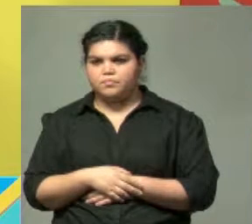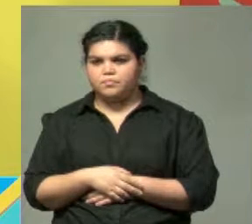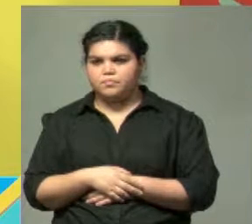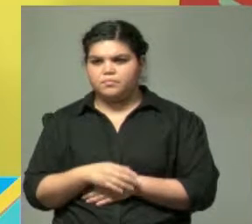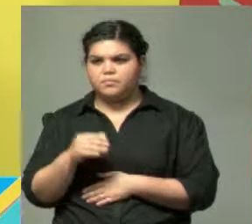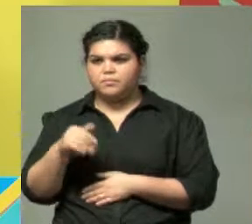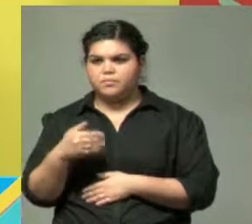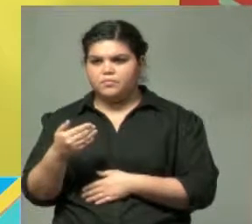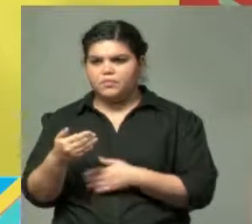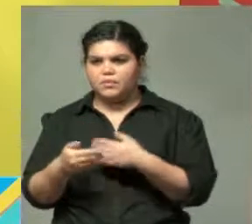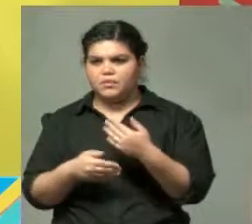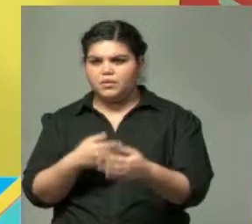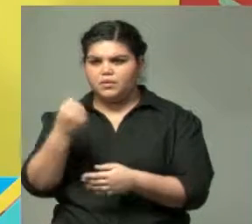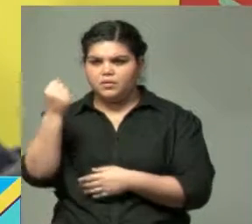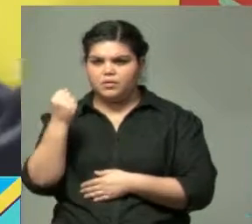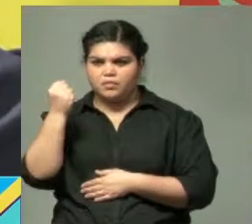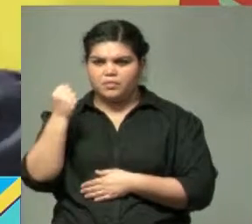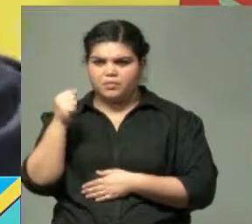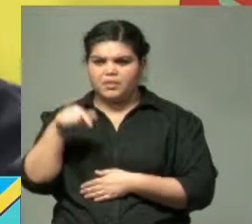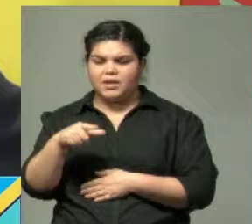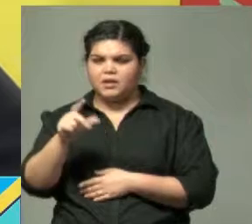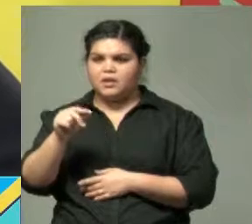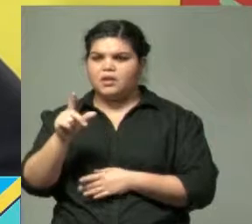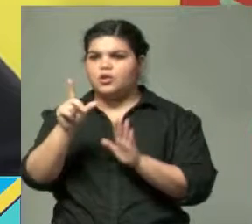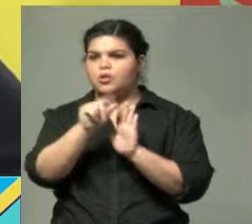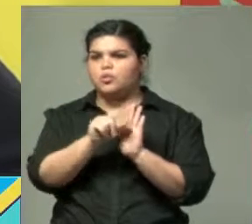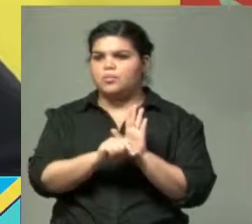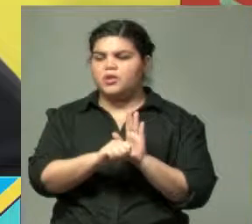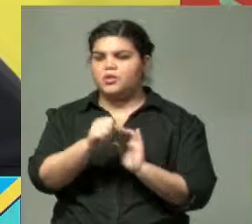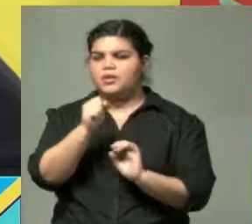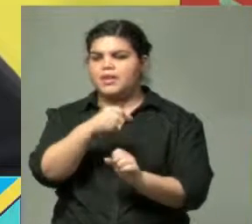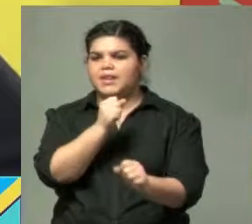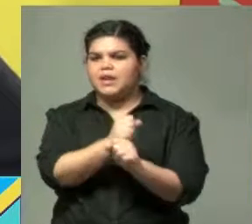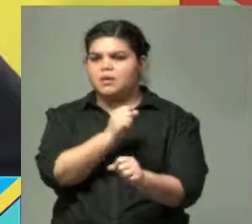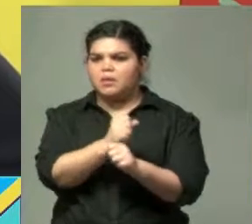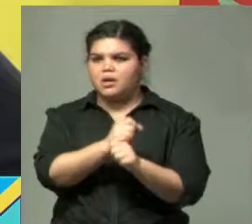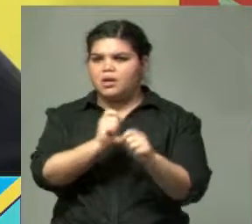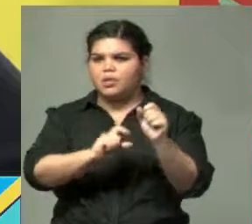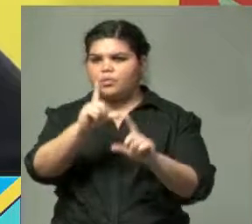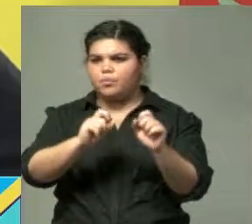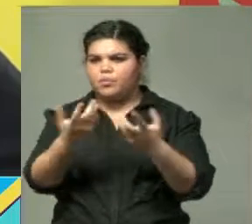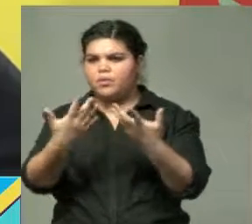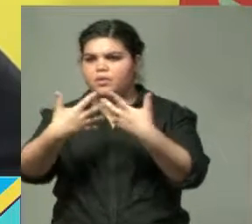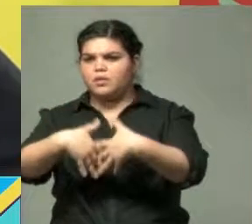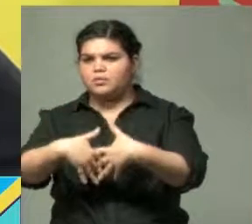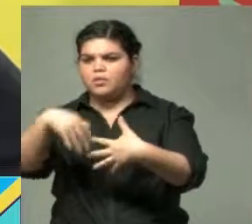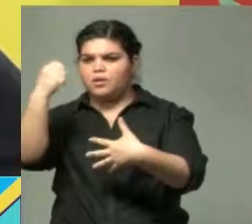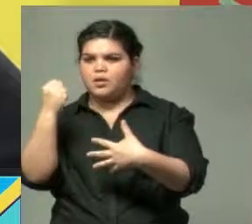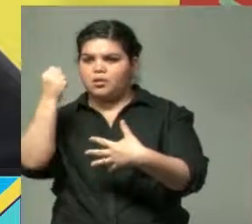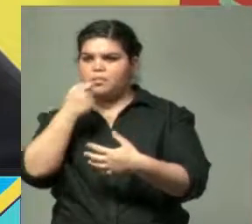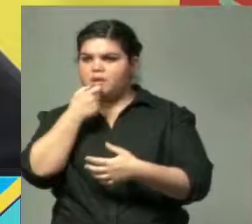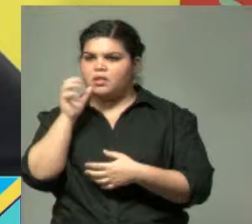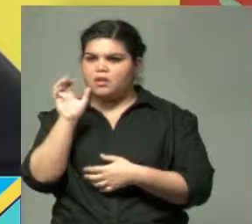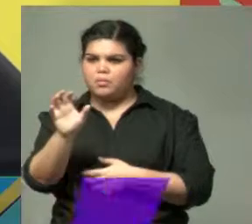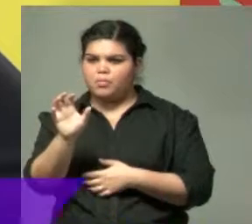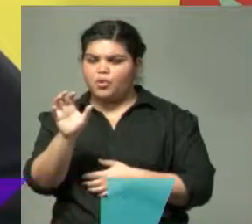lo cual los índices de desempleo van de la mano de la actividad económica de una provincia. Mendoza venía muy